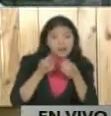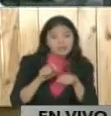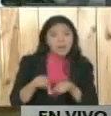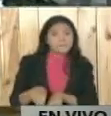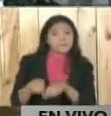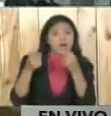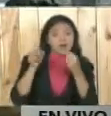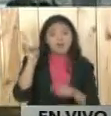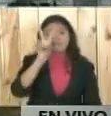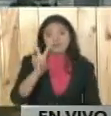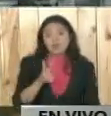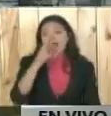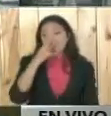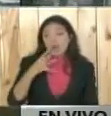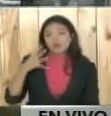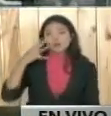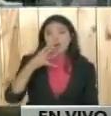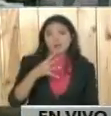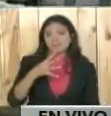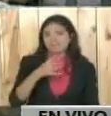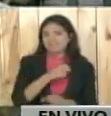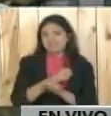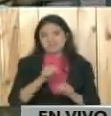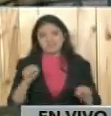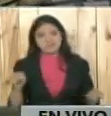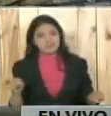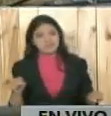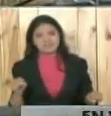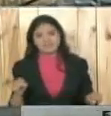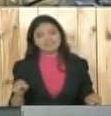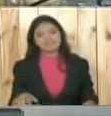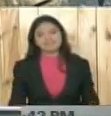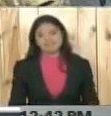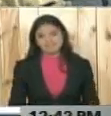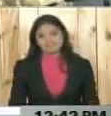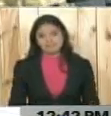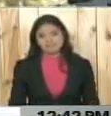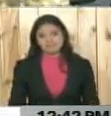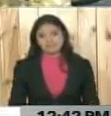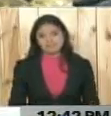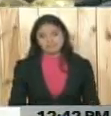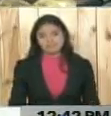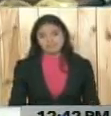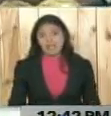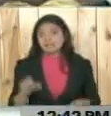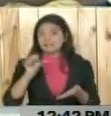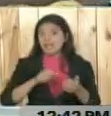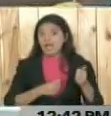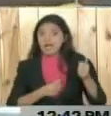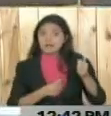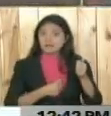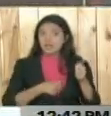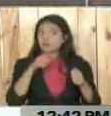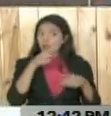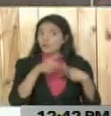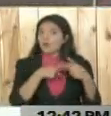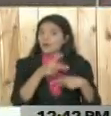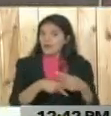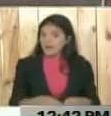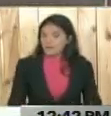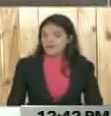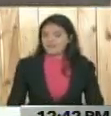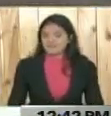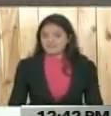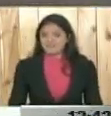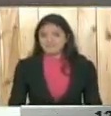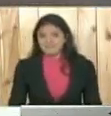Venezuela durante 4 años y no han podido. Uh-huh. Así que bueno, mira, métele salsita a tu programa, ¿oíste, Mario?